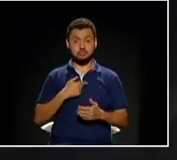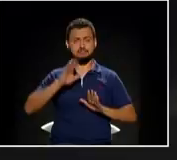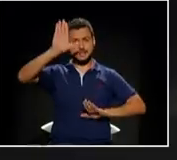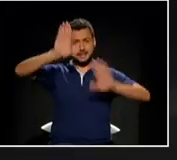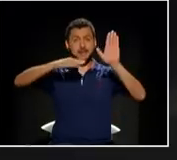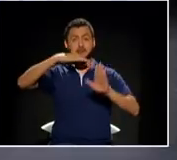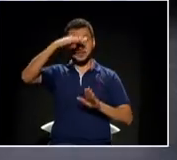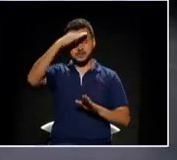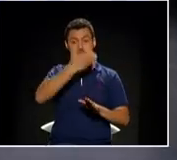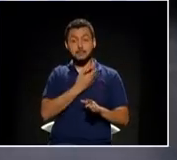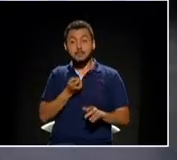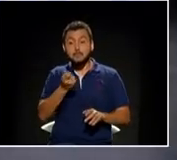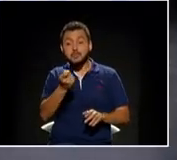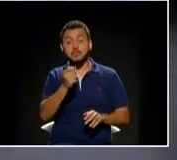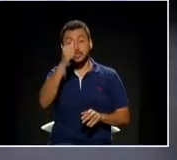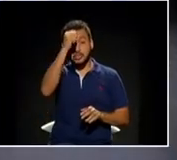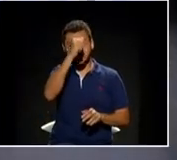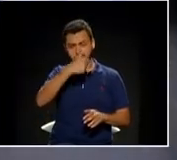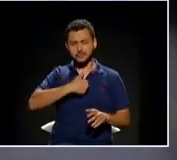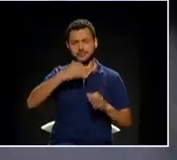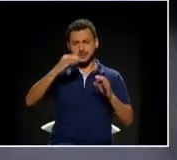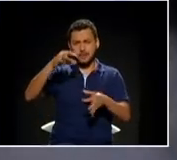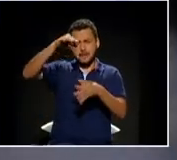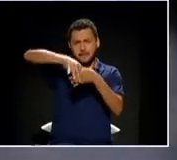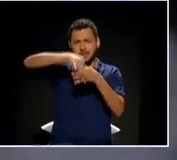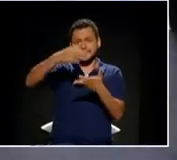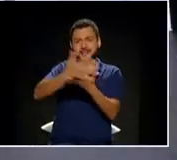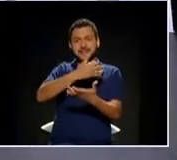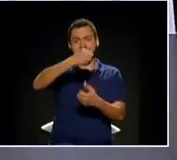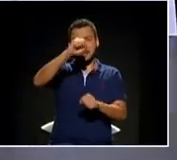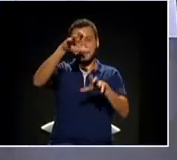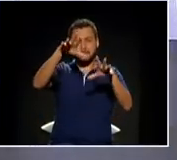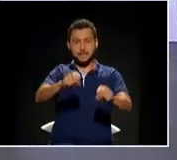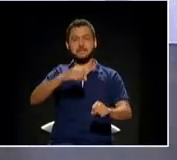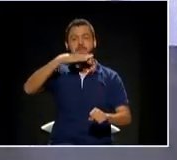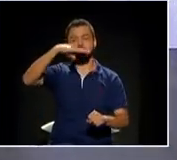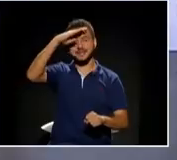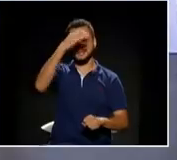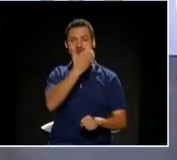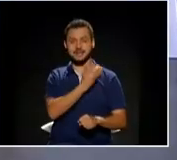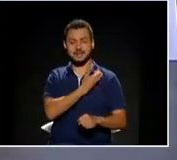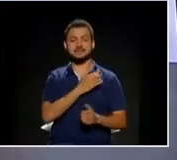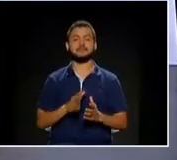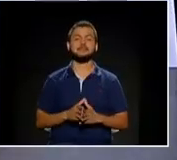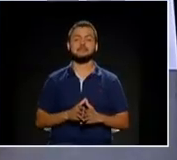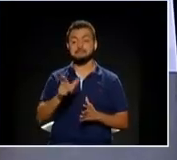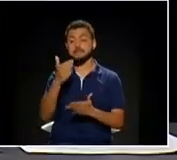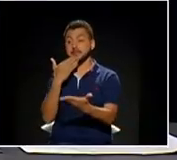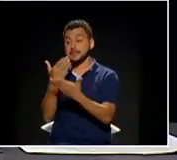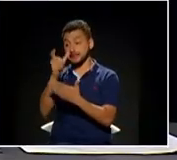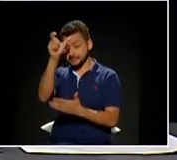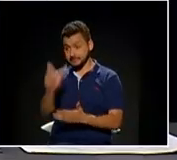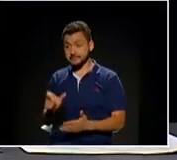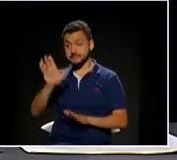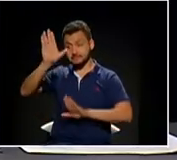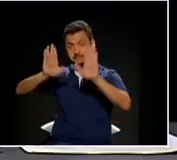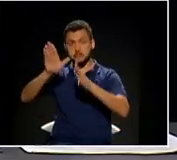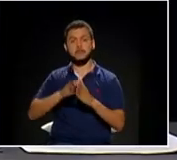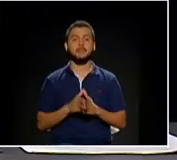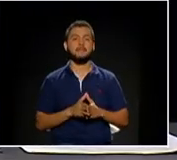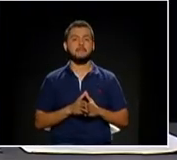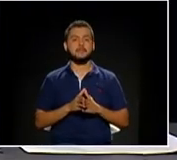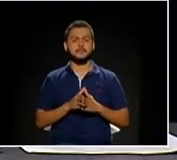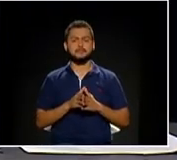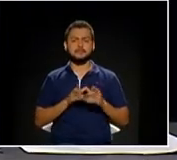domingo seguimos y seguimos empezamos entonces ahora sí con el debate vamos con el primer bloque en este